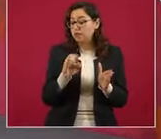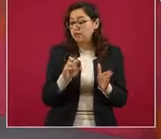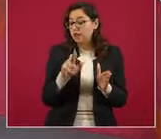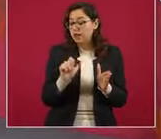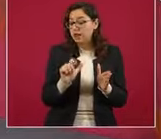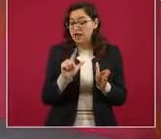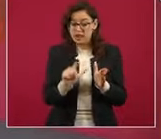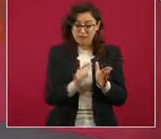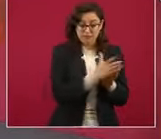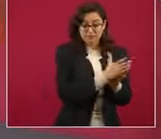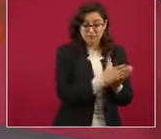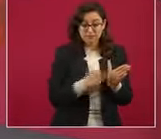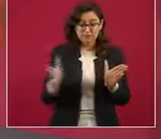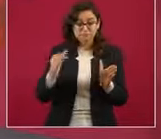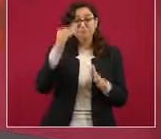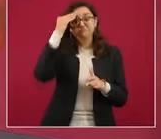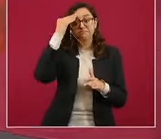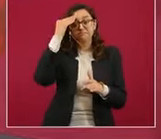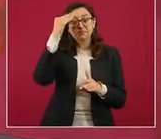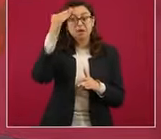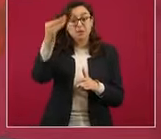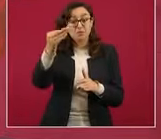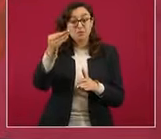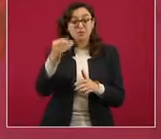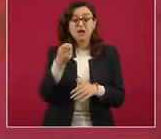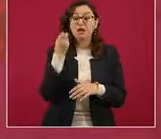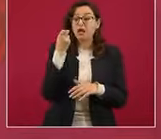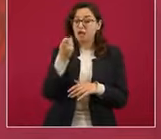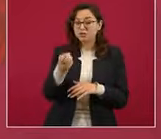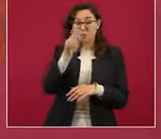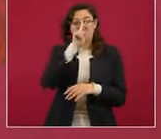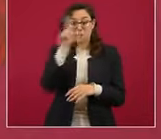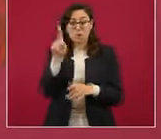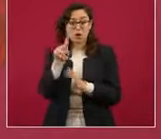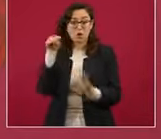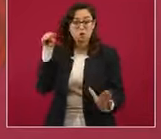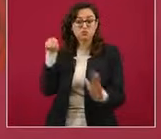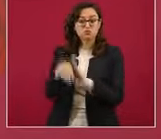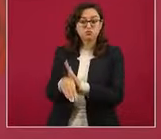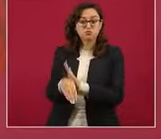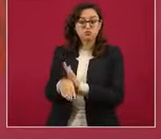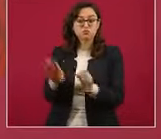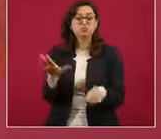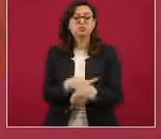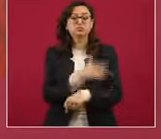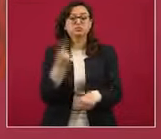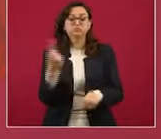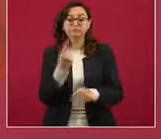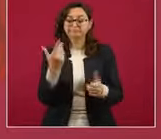Al poner por delante el individualismo,